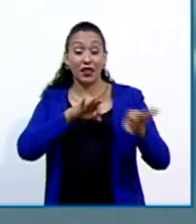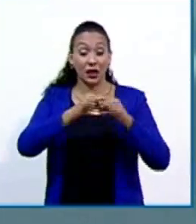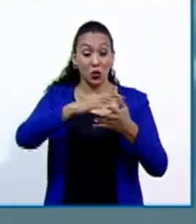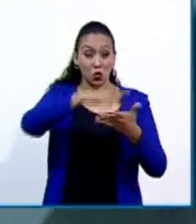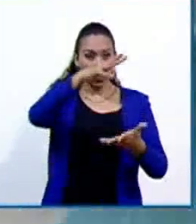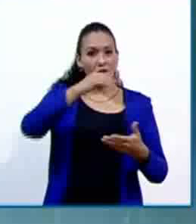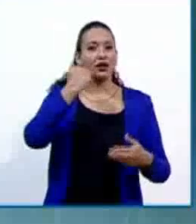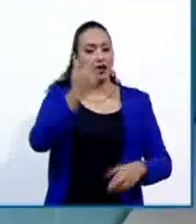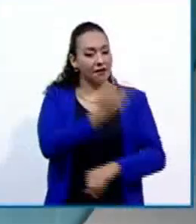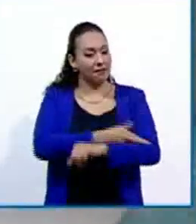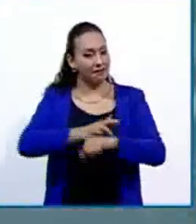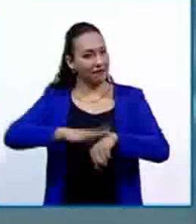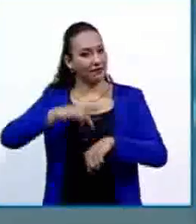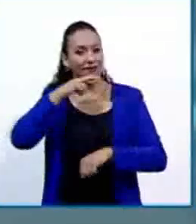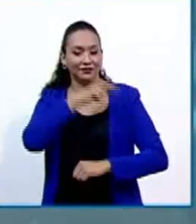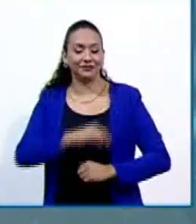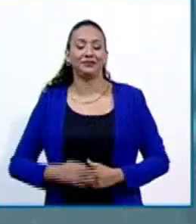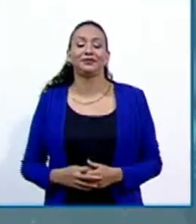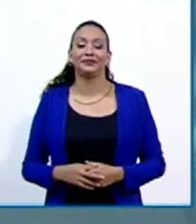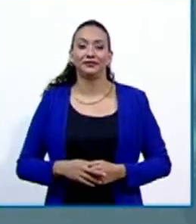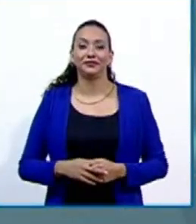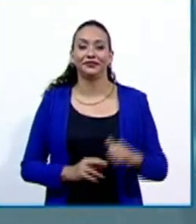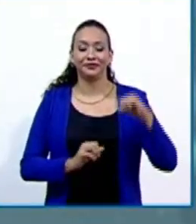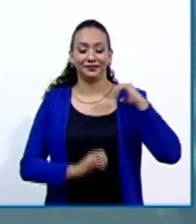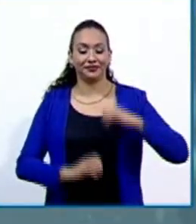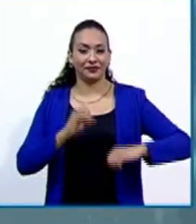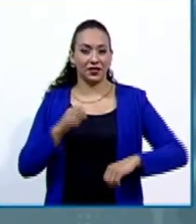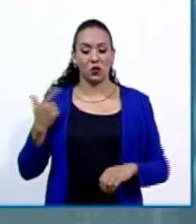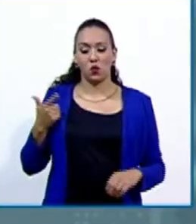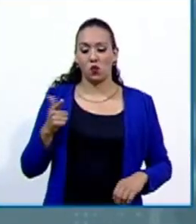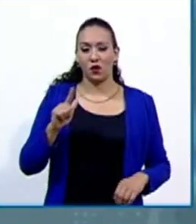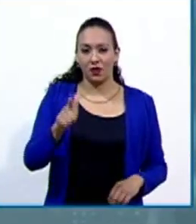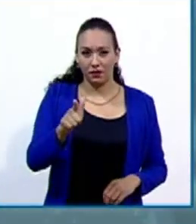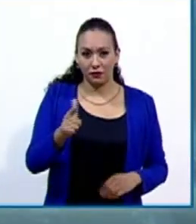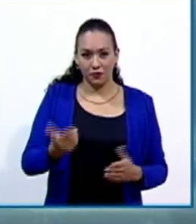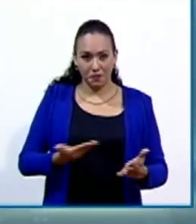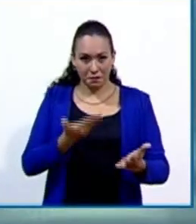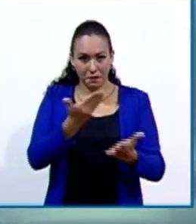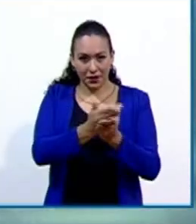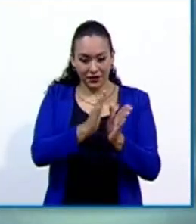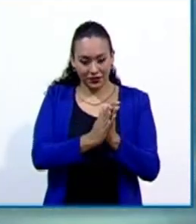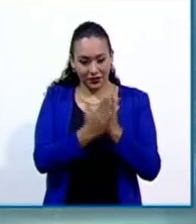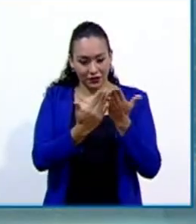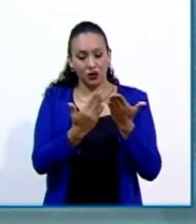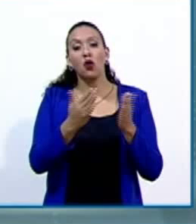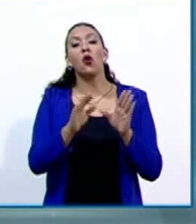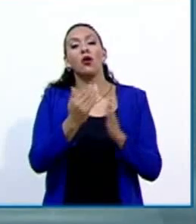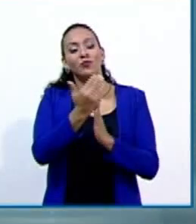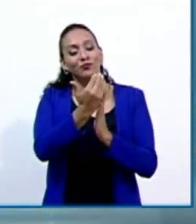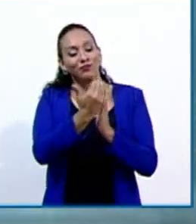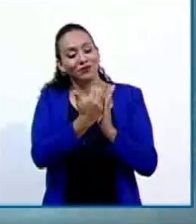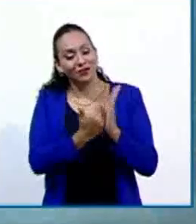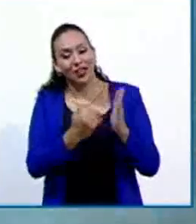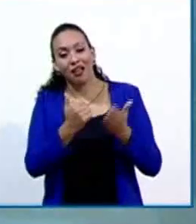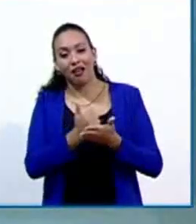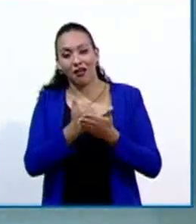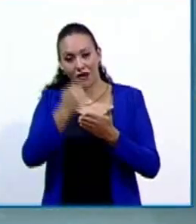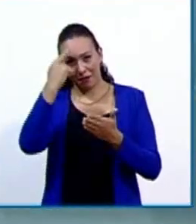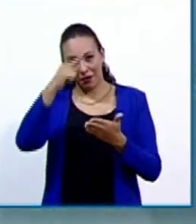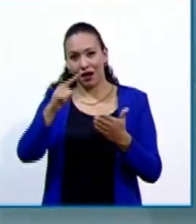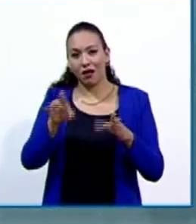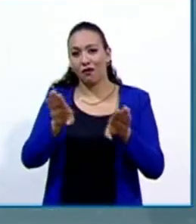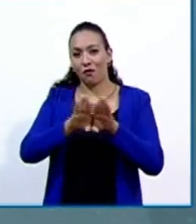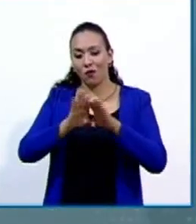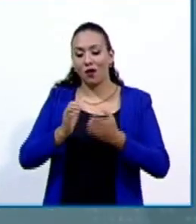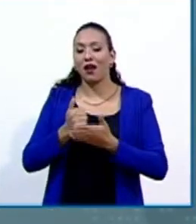acumulada. El Poder Judicial de Guanajuato presentó el Manual para la Atención y Servicio Incluyentes, el cual resume